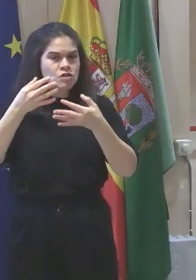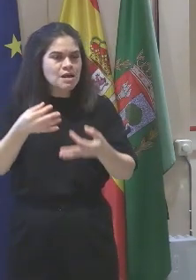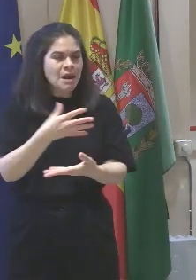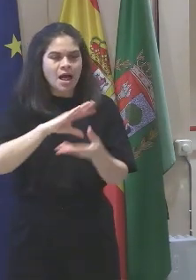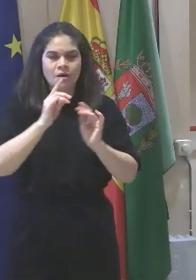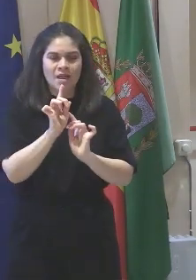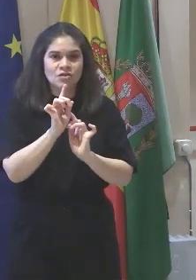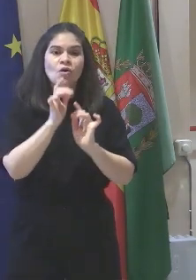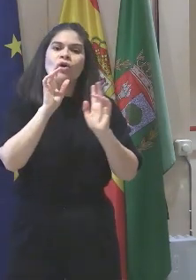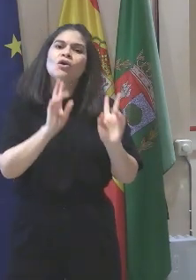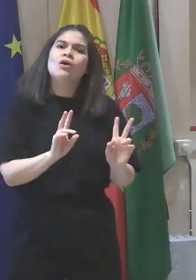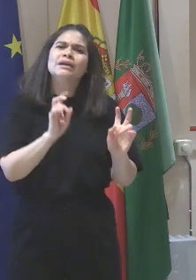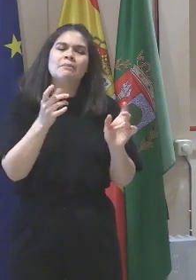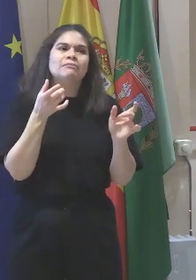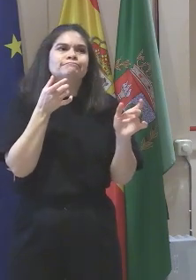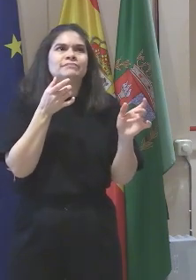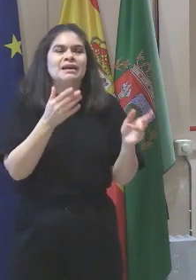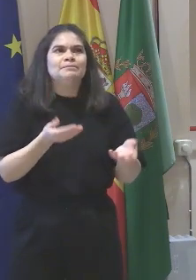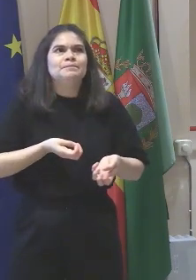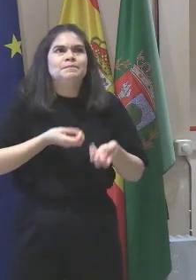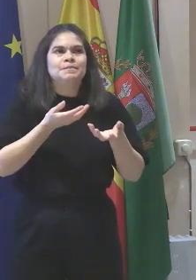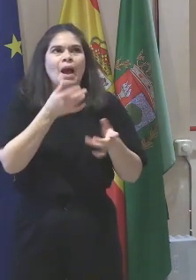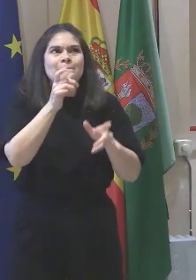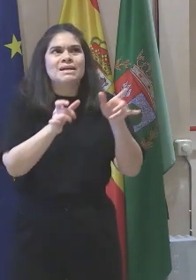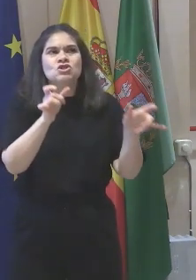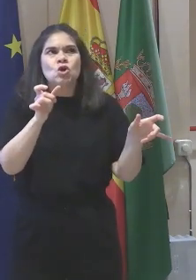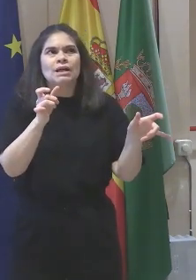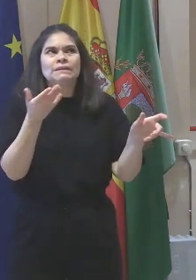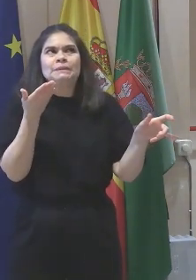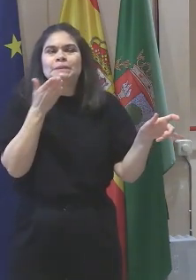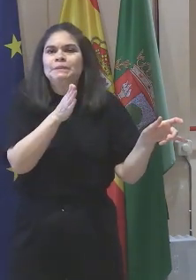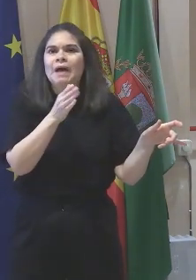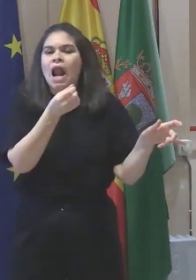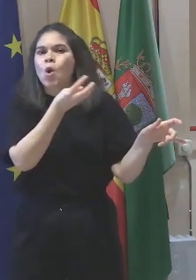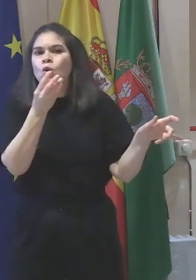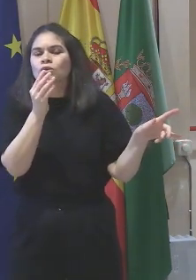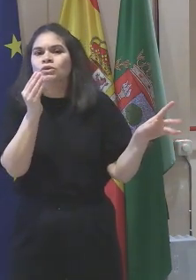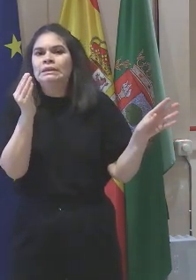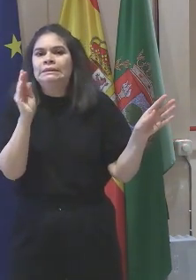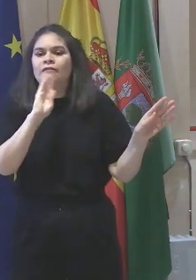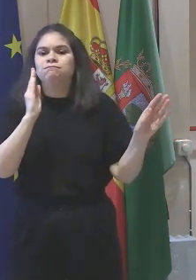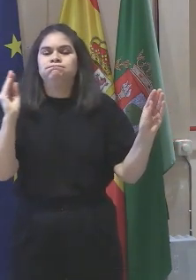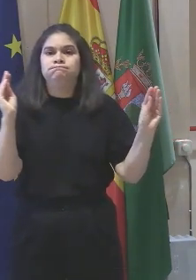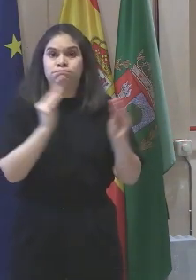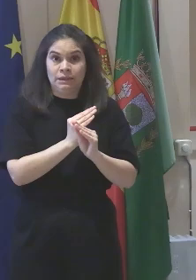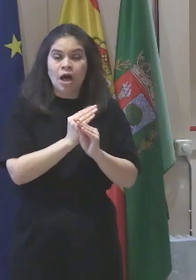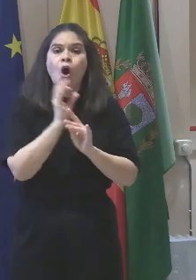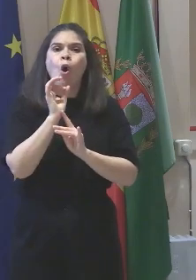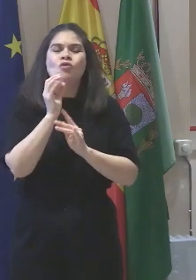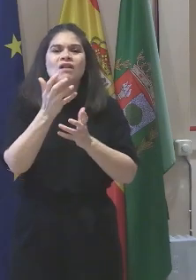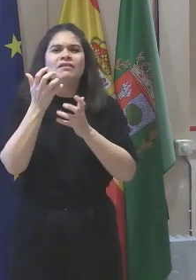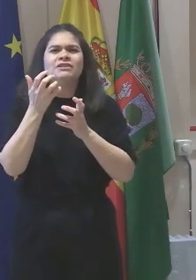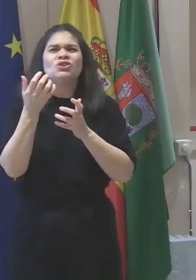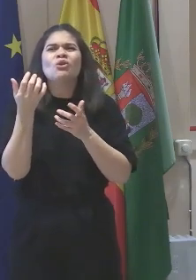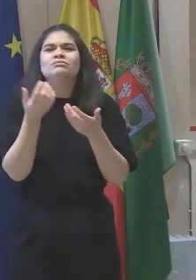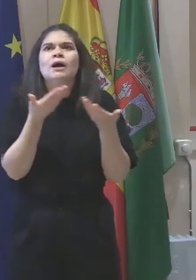beneficio-riesgo en términos de exponer a gente a ciertos eventos adversos o del beneficio que vas a tener, a qué